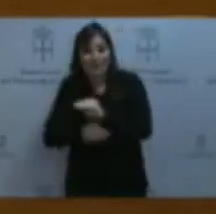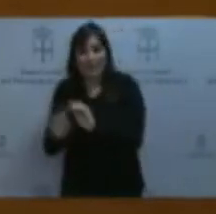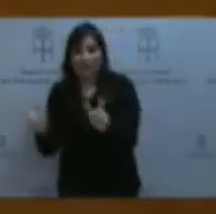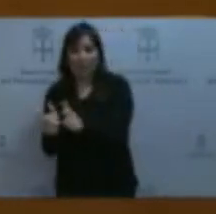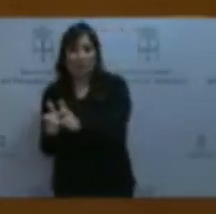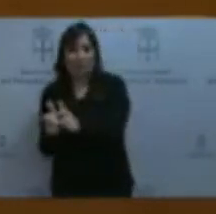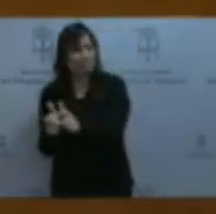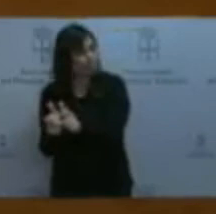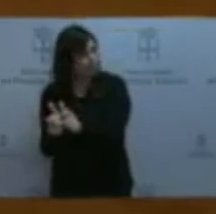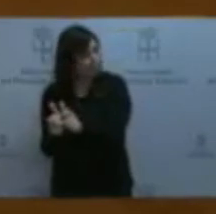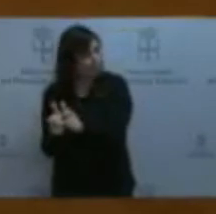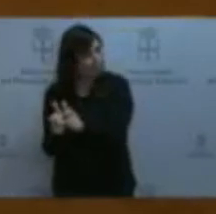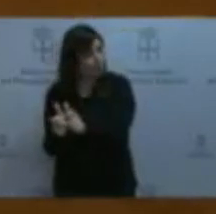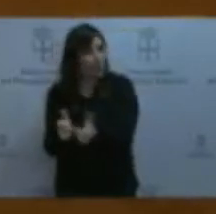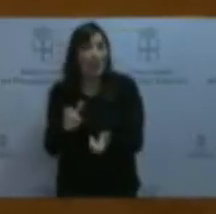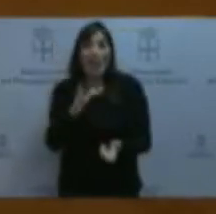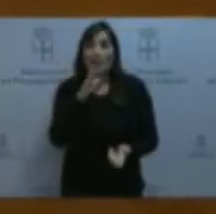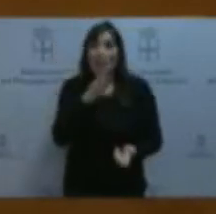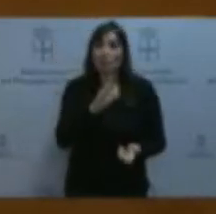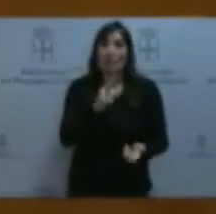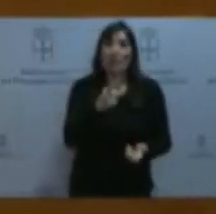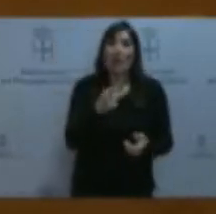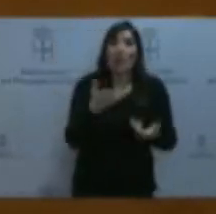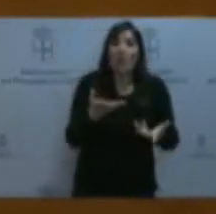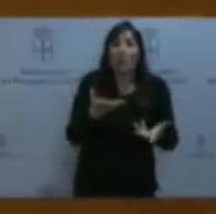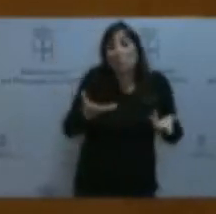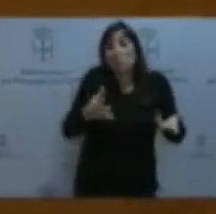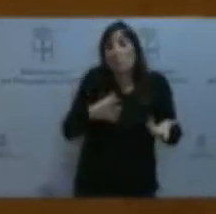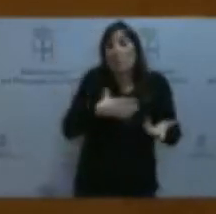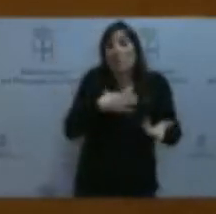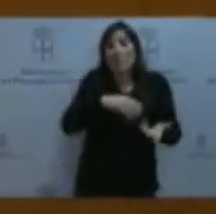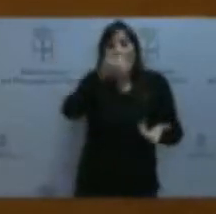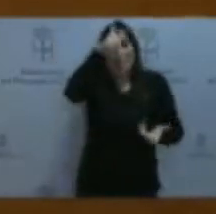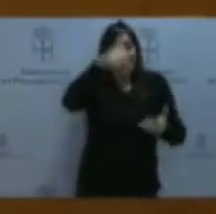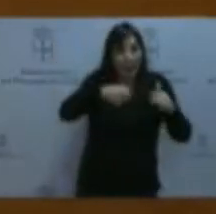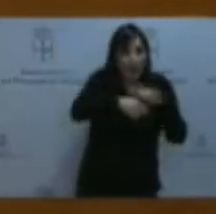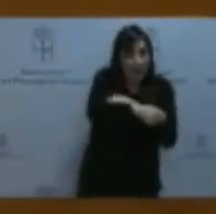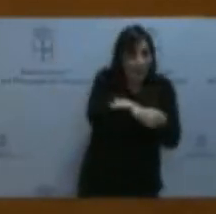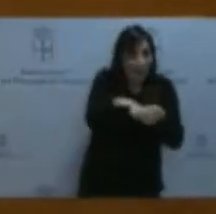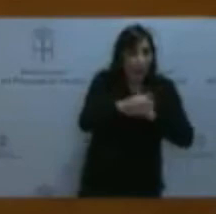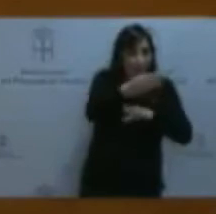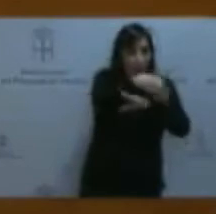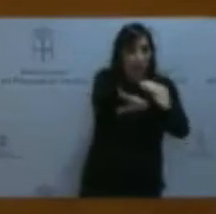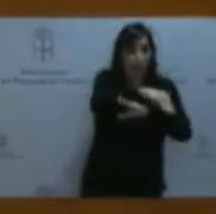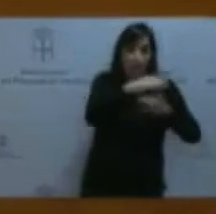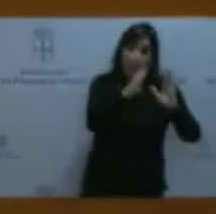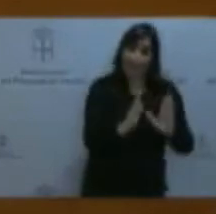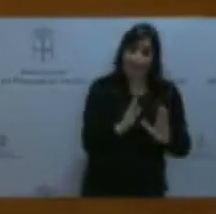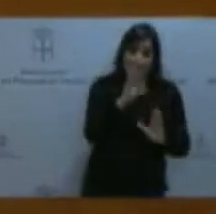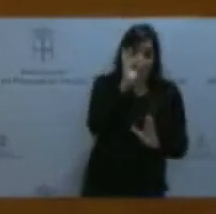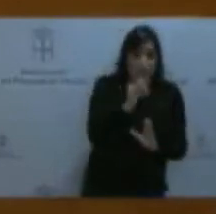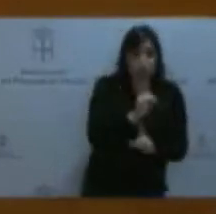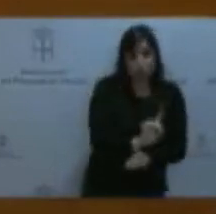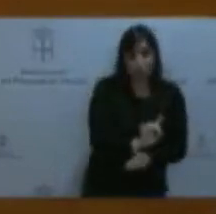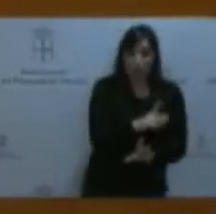no incorporación de los varones a las tareas de cuidado, pero bueno, así no se cuenta. El conflicto trabajo-familia